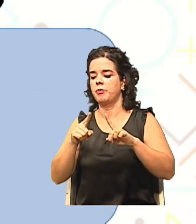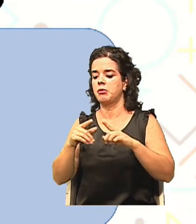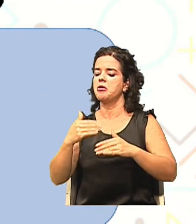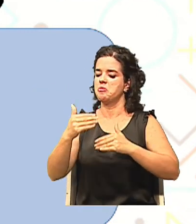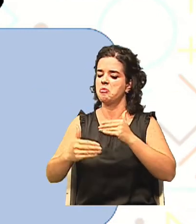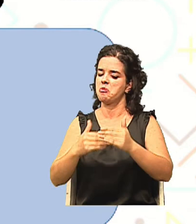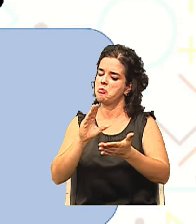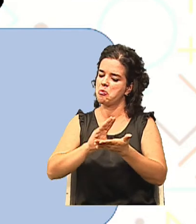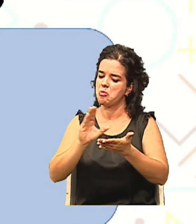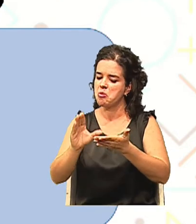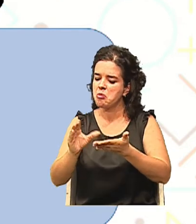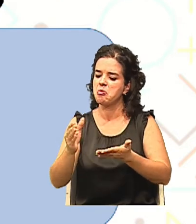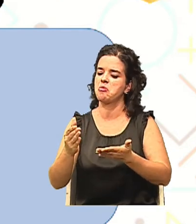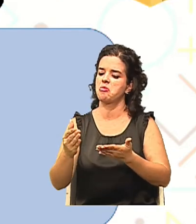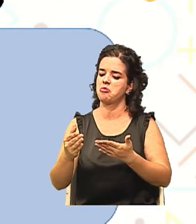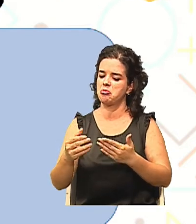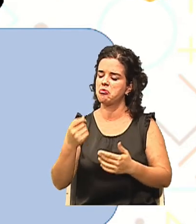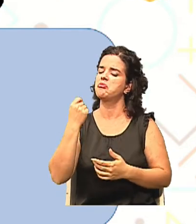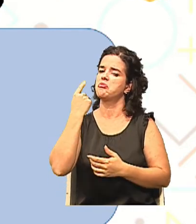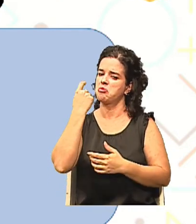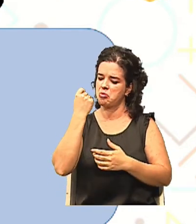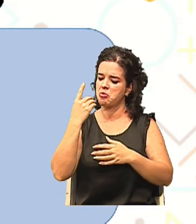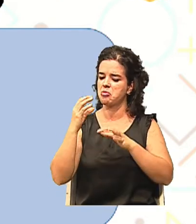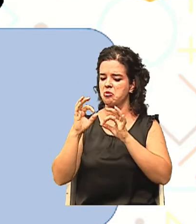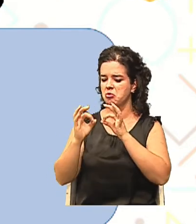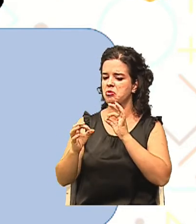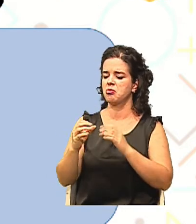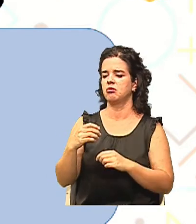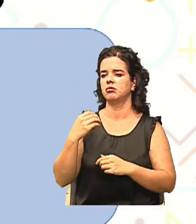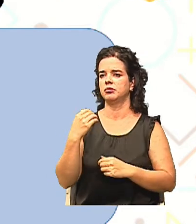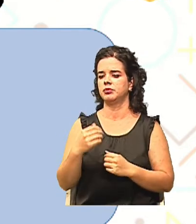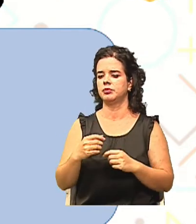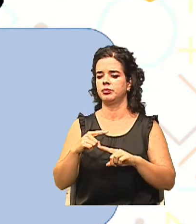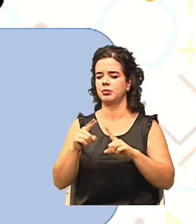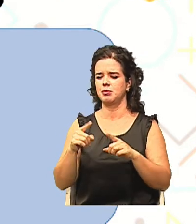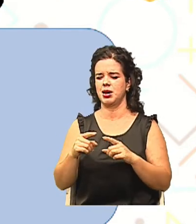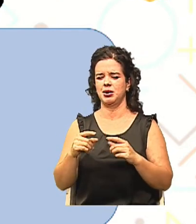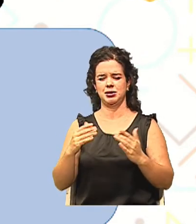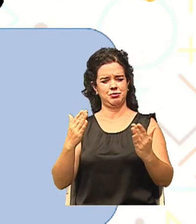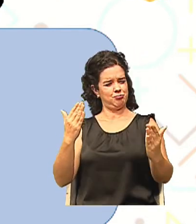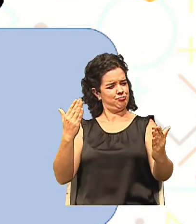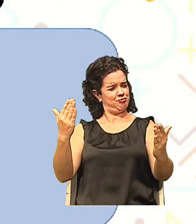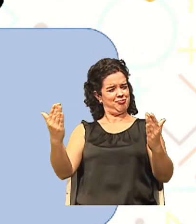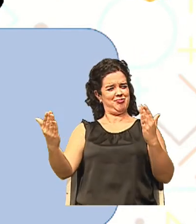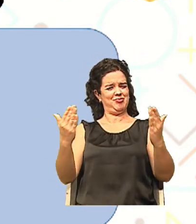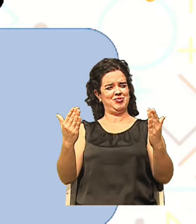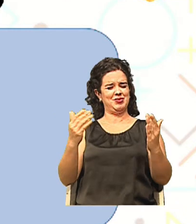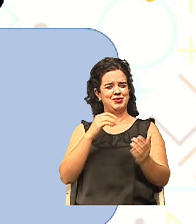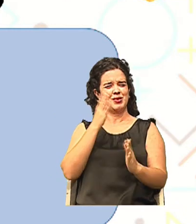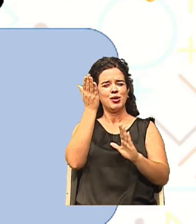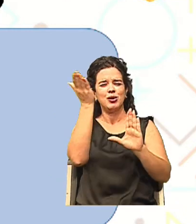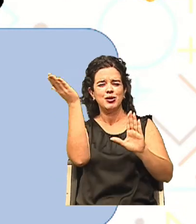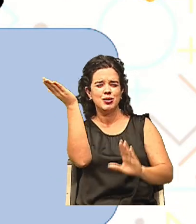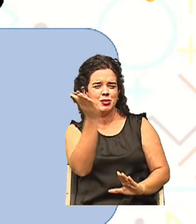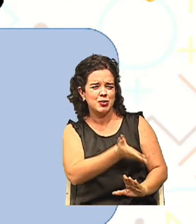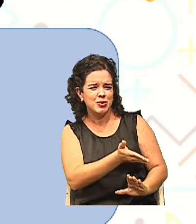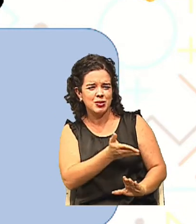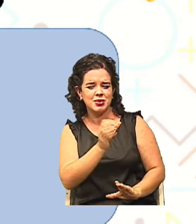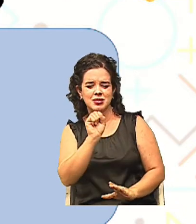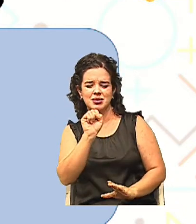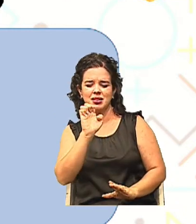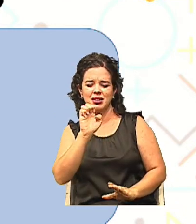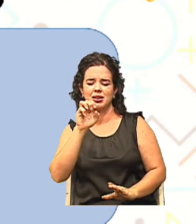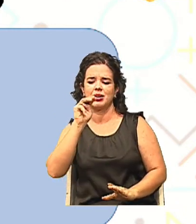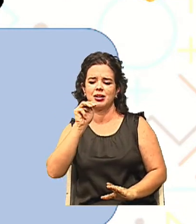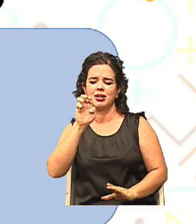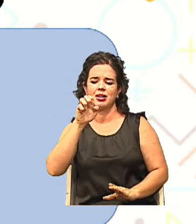clase, fuimos entendiendo bien. Lo que pasa es que la razón de semejanza no me quedó muy claro, porque yo escojo los